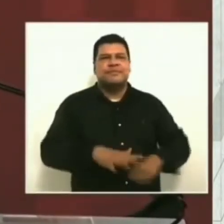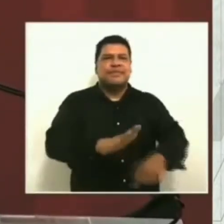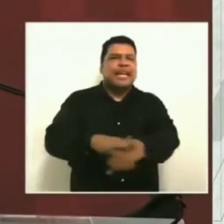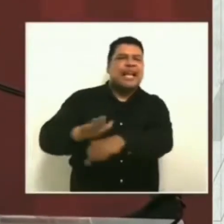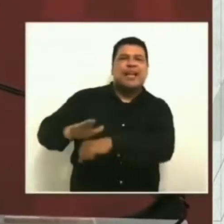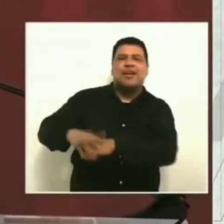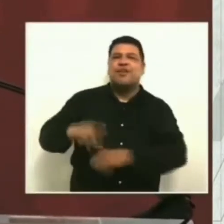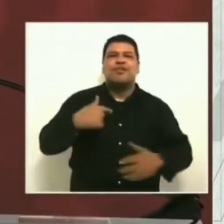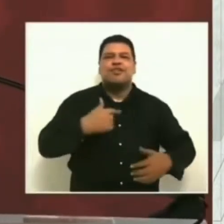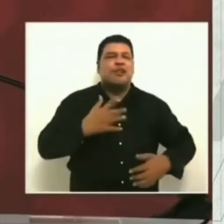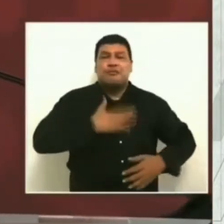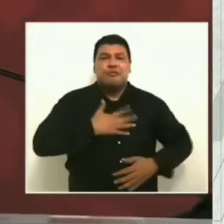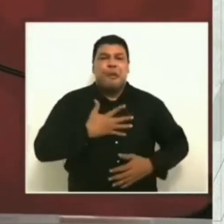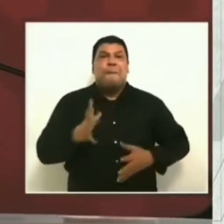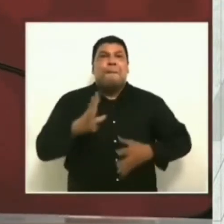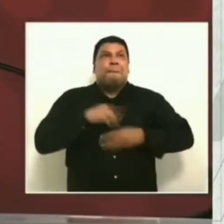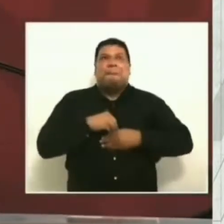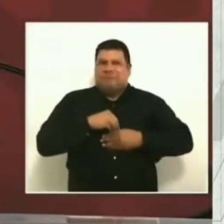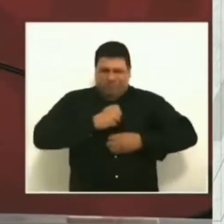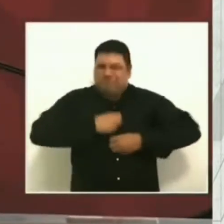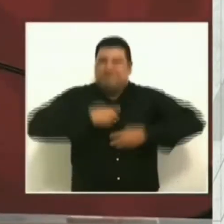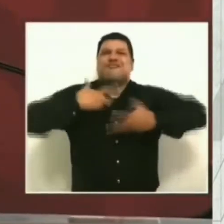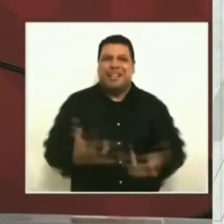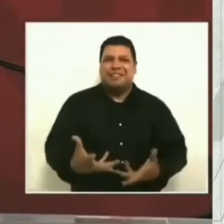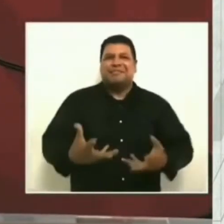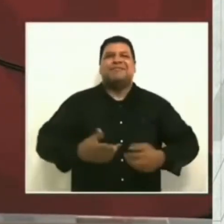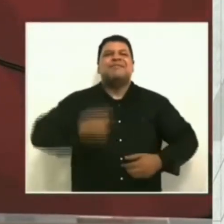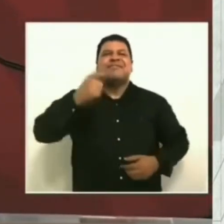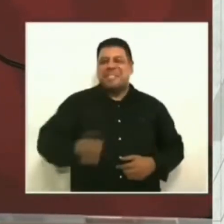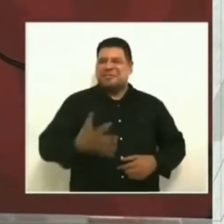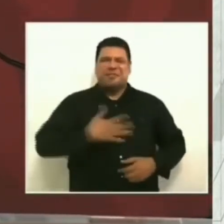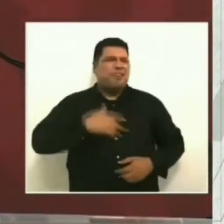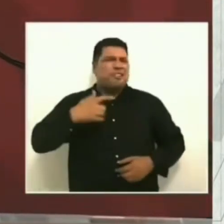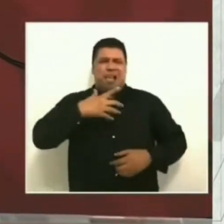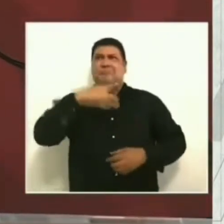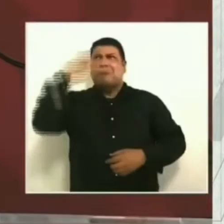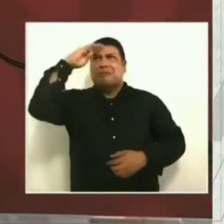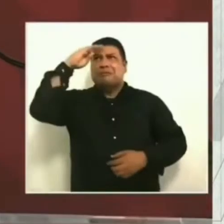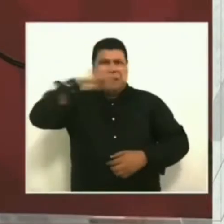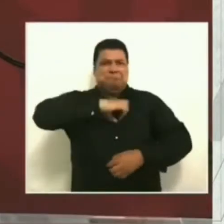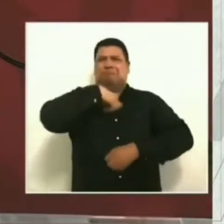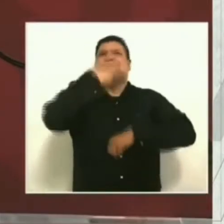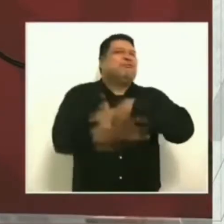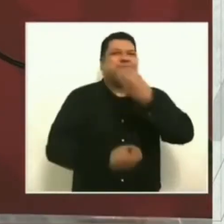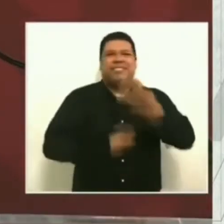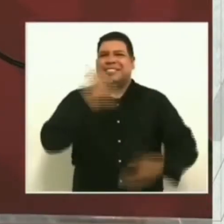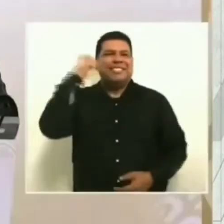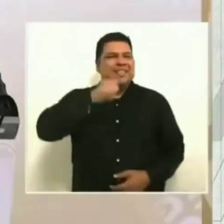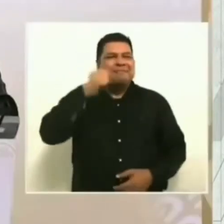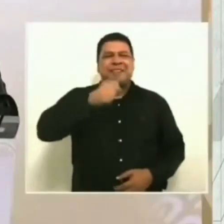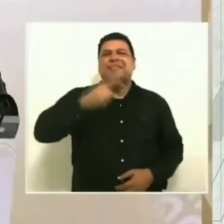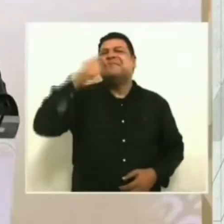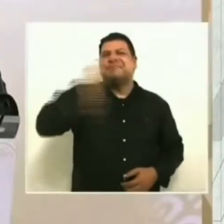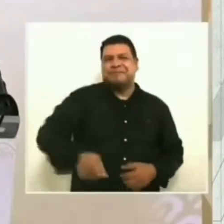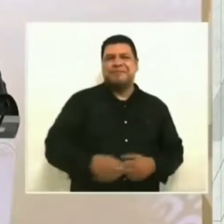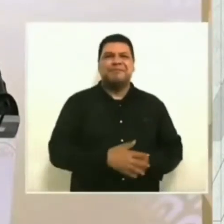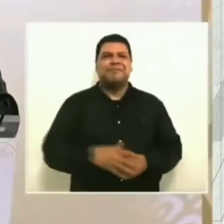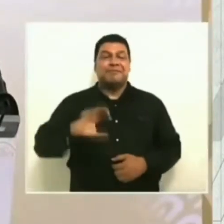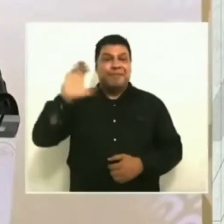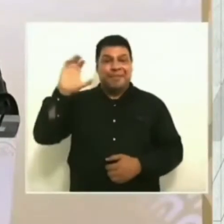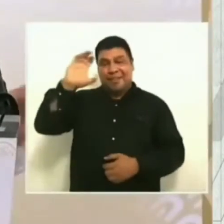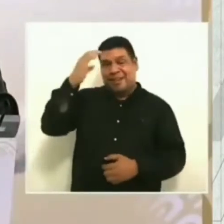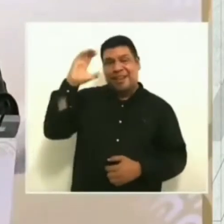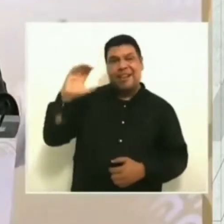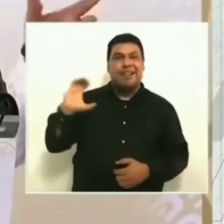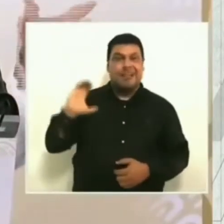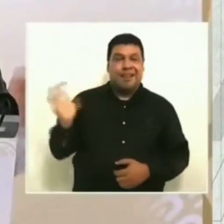De una vez, porque mi pecho no es bodega. Y siempre digo lo que pienso. De una vez les puedo decir que Claudia,